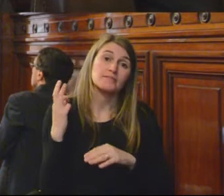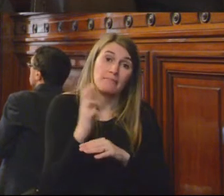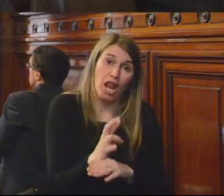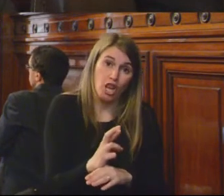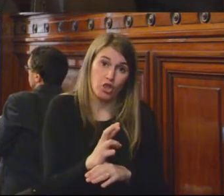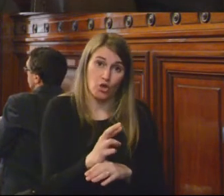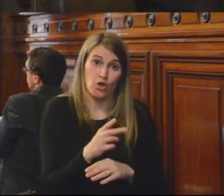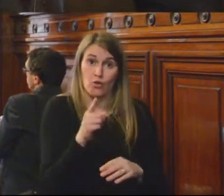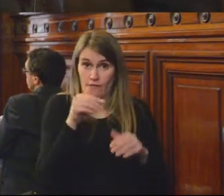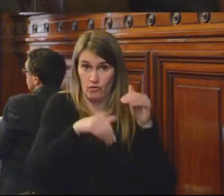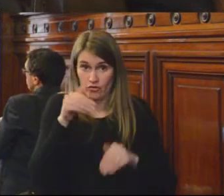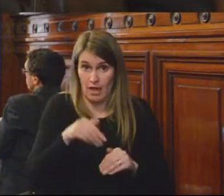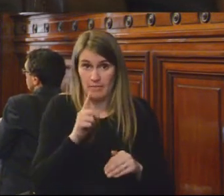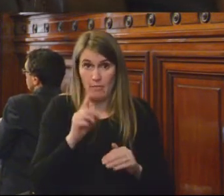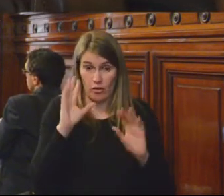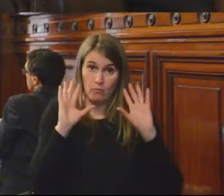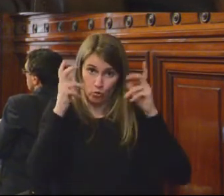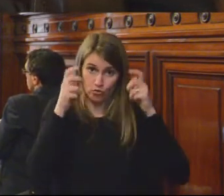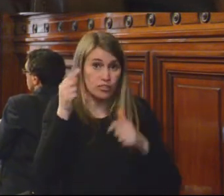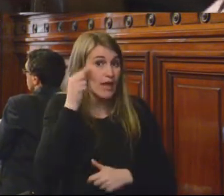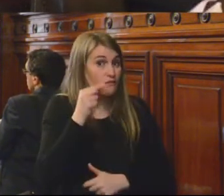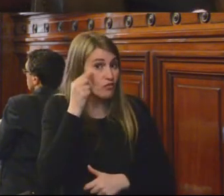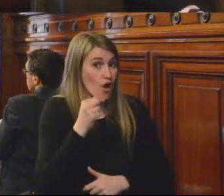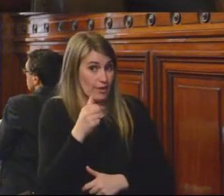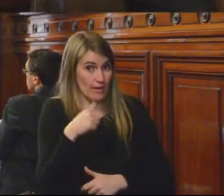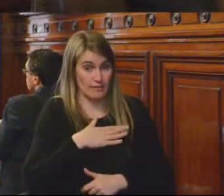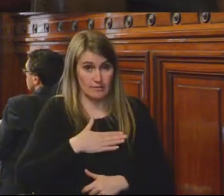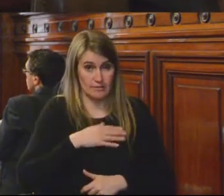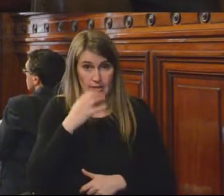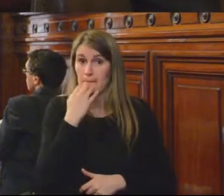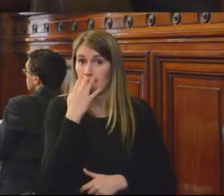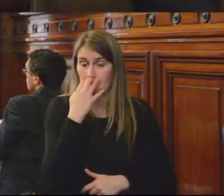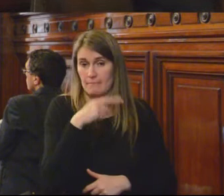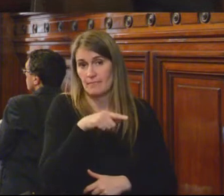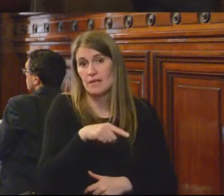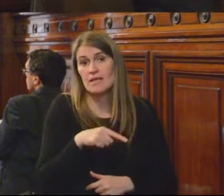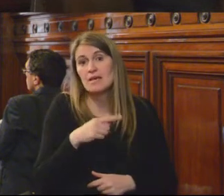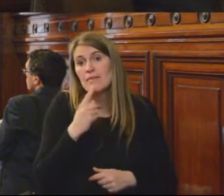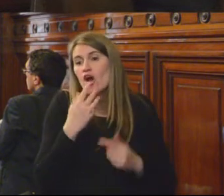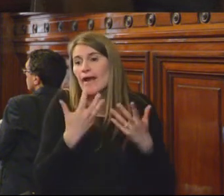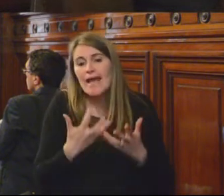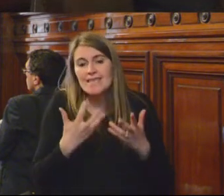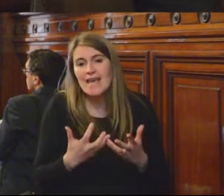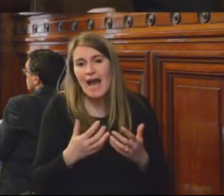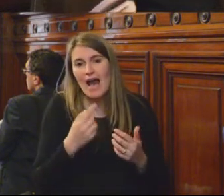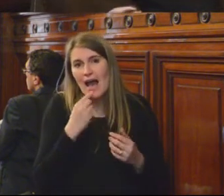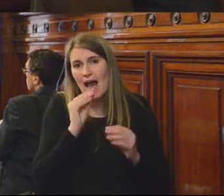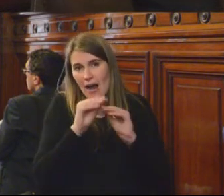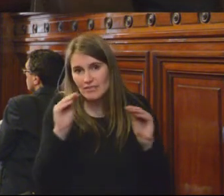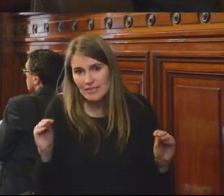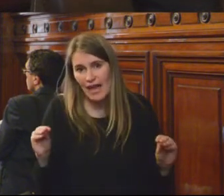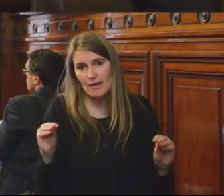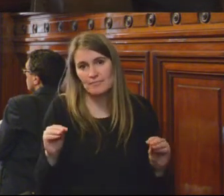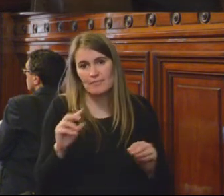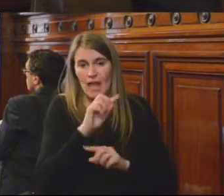candidatos planteados por la Revolución Bolivariana, pero quería destacar. Quería destacarles y dejarles aquí